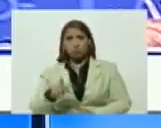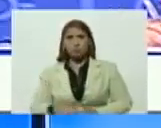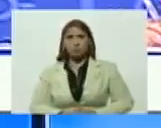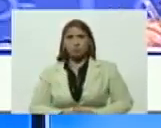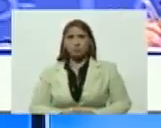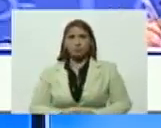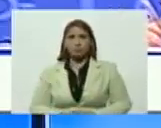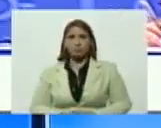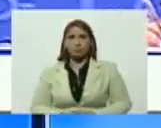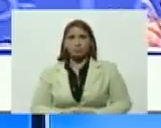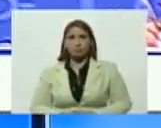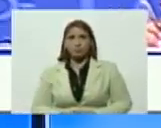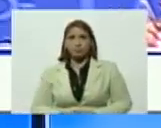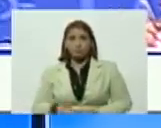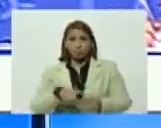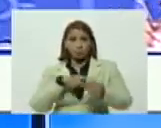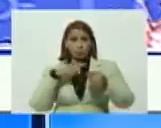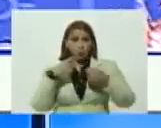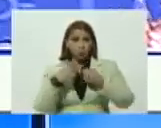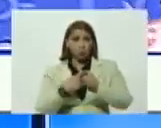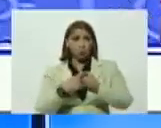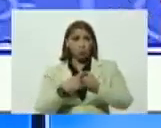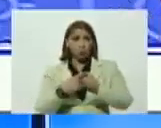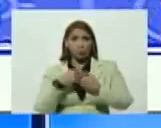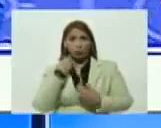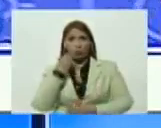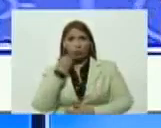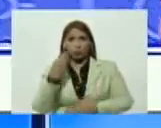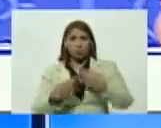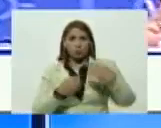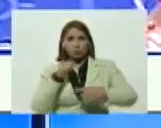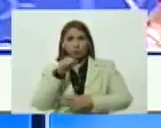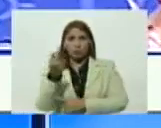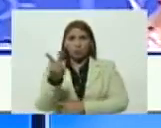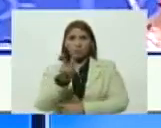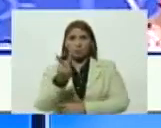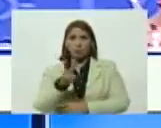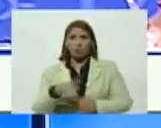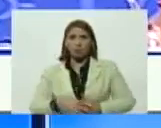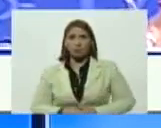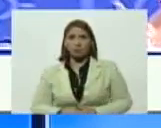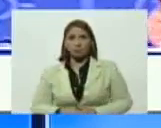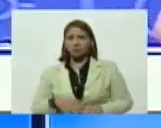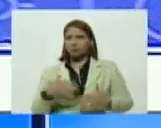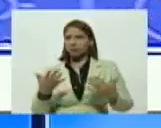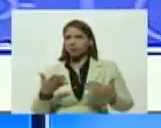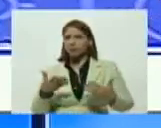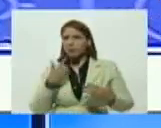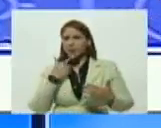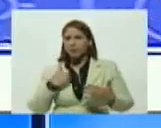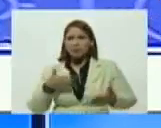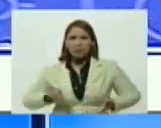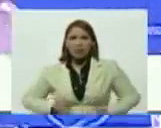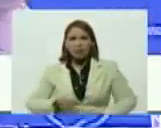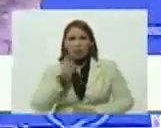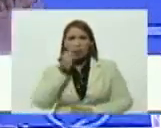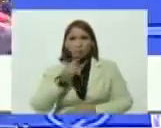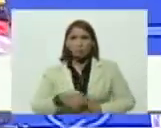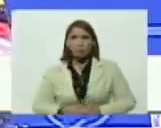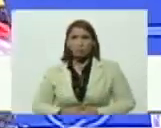de Venezuela, del Gran Polo Patriótico y de la Juventud Revolucionaria Venezolana. ¿Qué me dice Nicolás Ernesto?